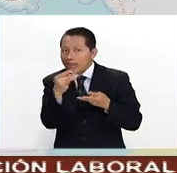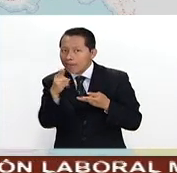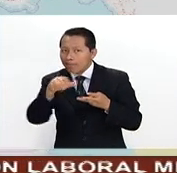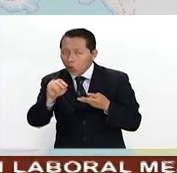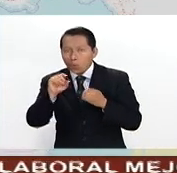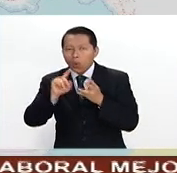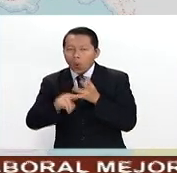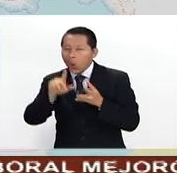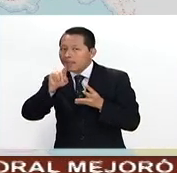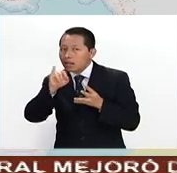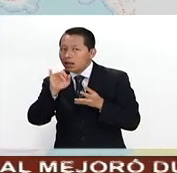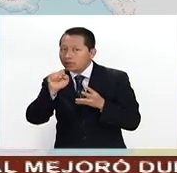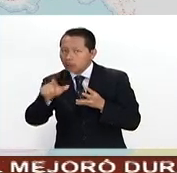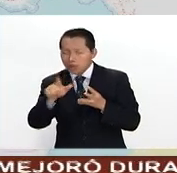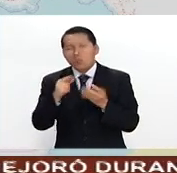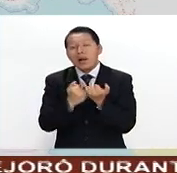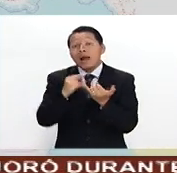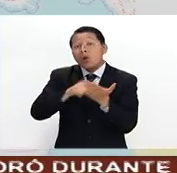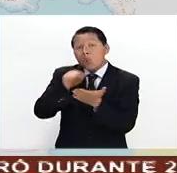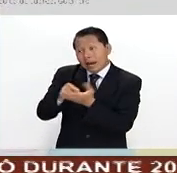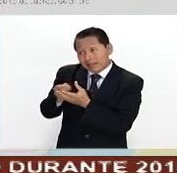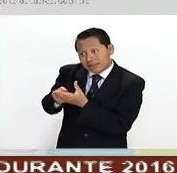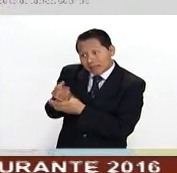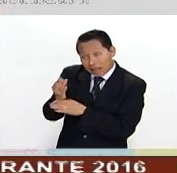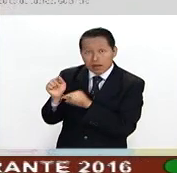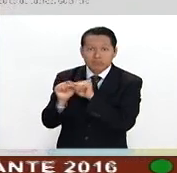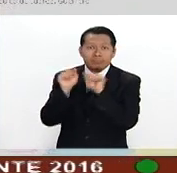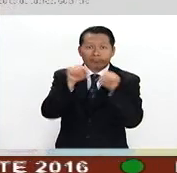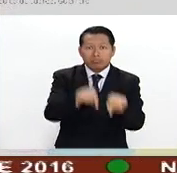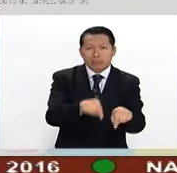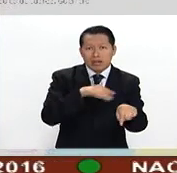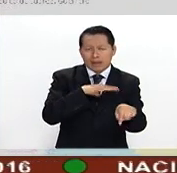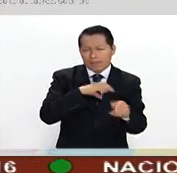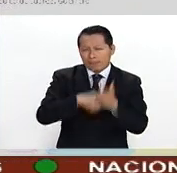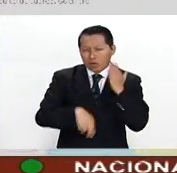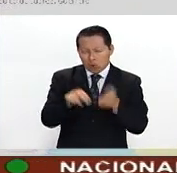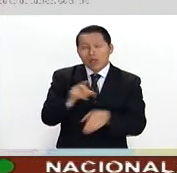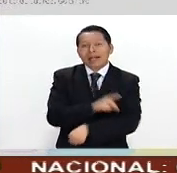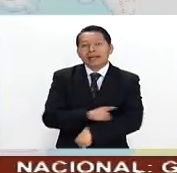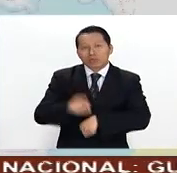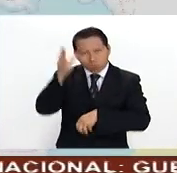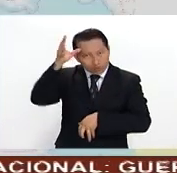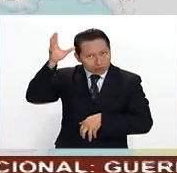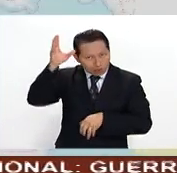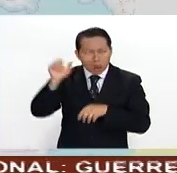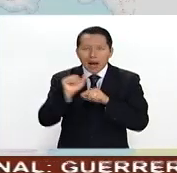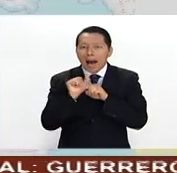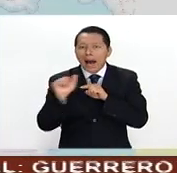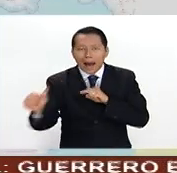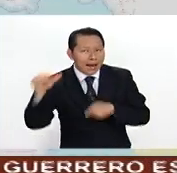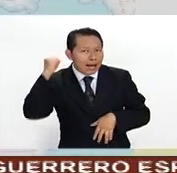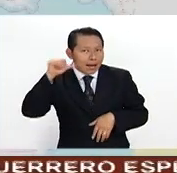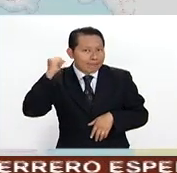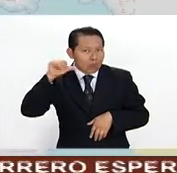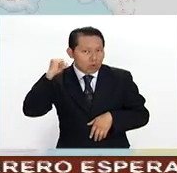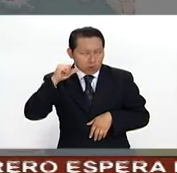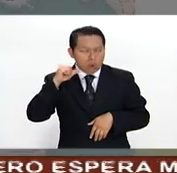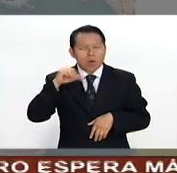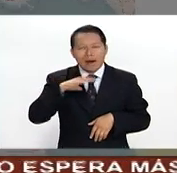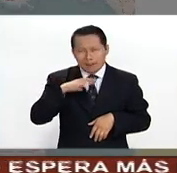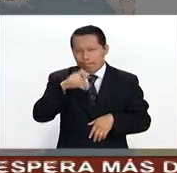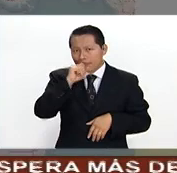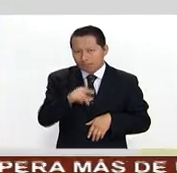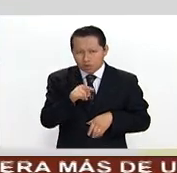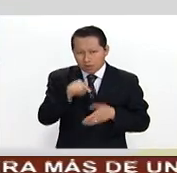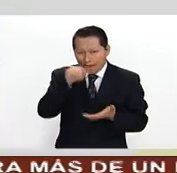Y finalmente su lugar de salida y llegada, en este caso desde la delegación Cuauhtémoc hasta Acapulco de Juárez, Guerrero. Presione buscar